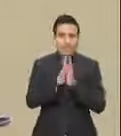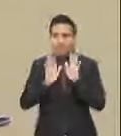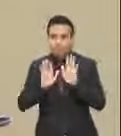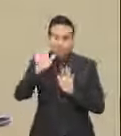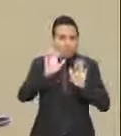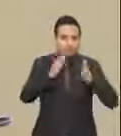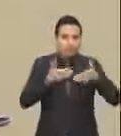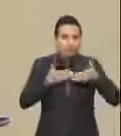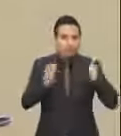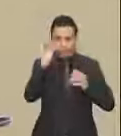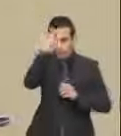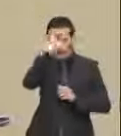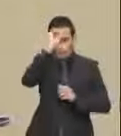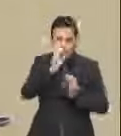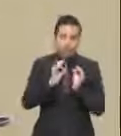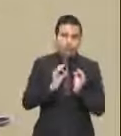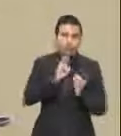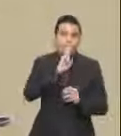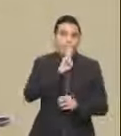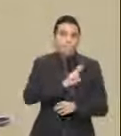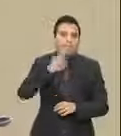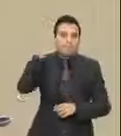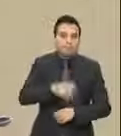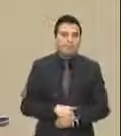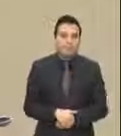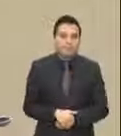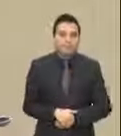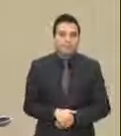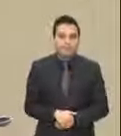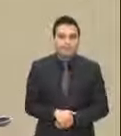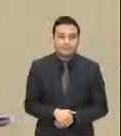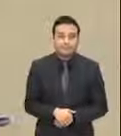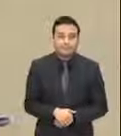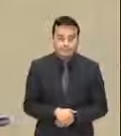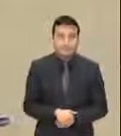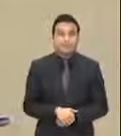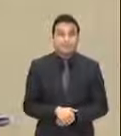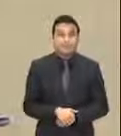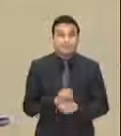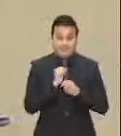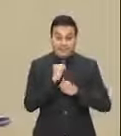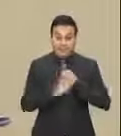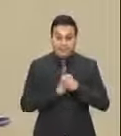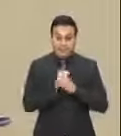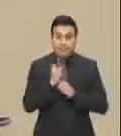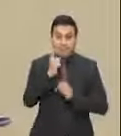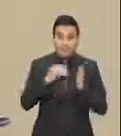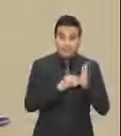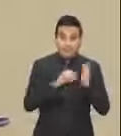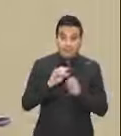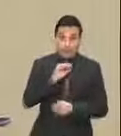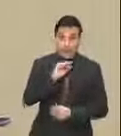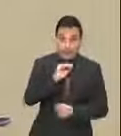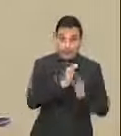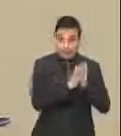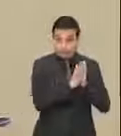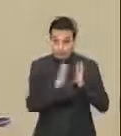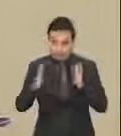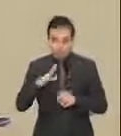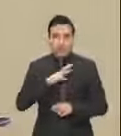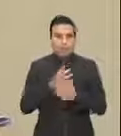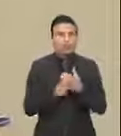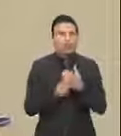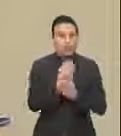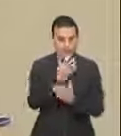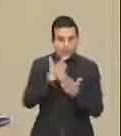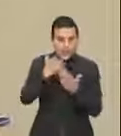mucho tiempo en el pasado ello explica la necesidad de que en los años 90 se conformará un nuevo padrón electoral desde